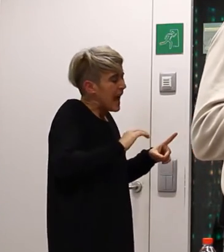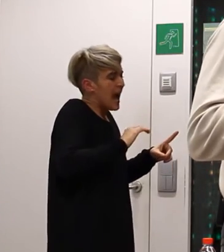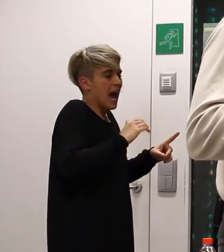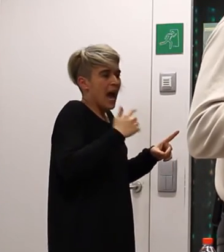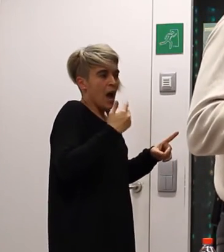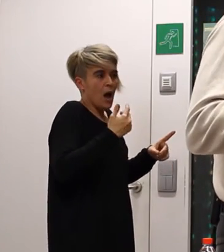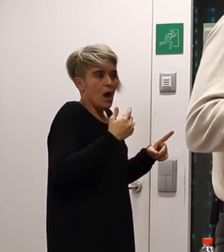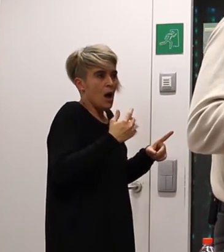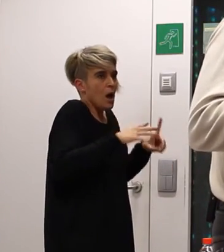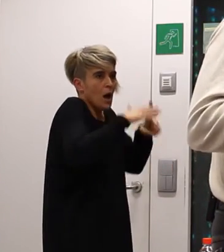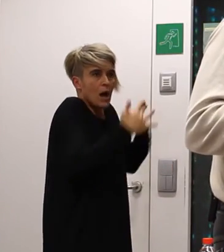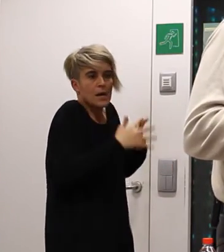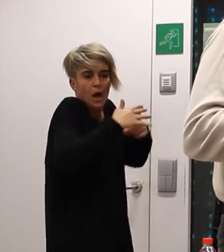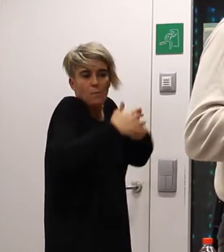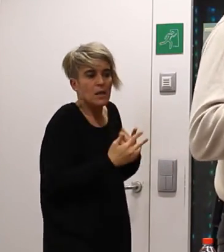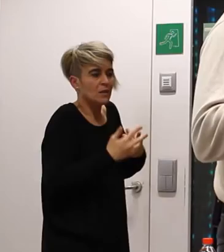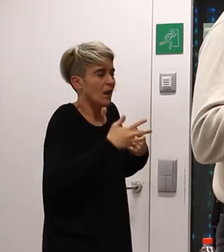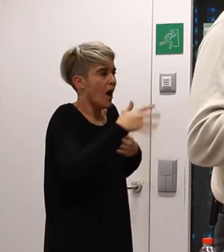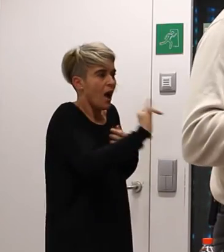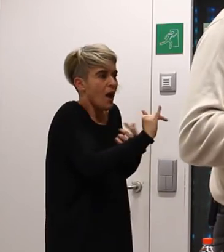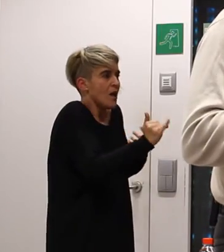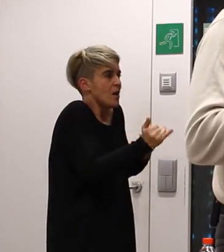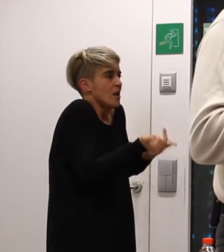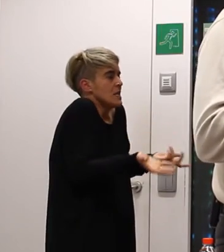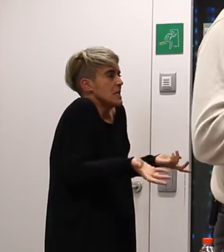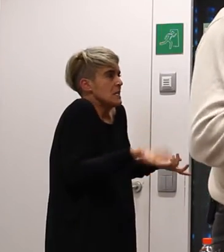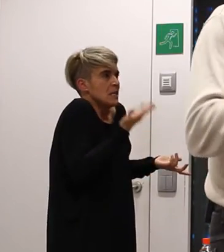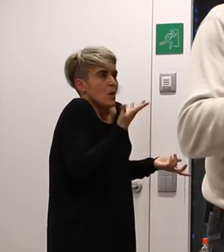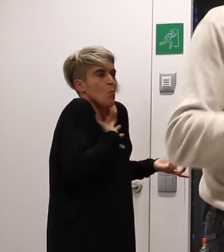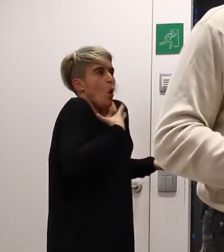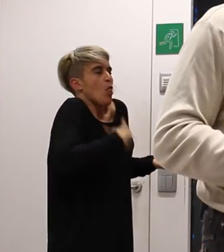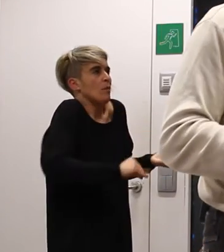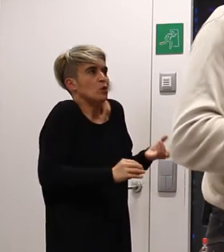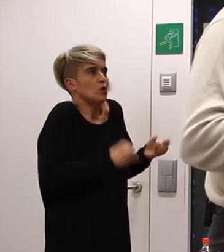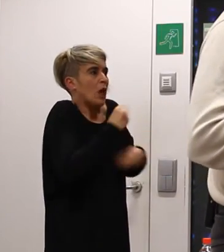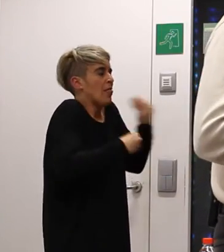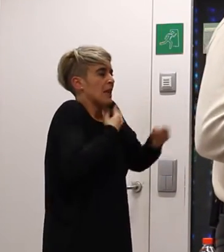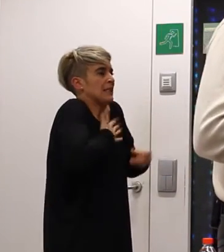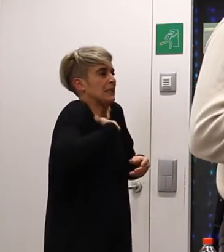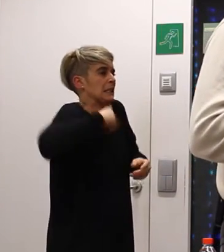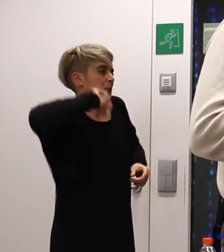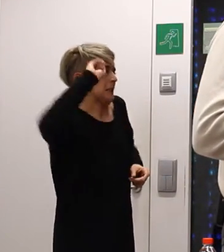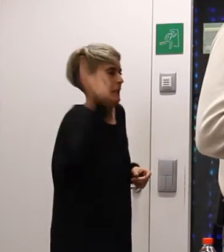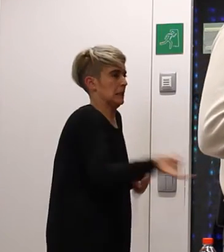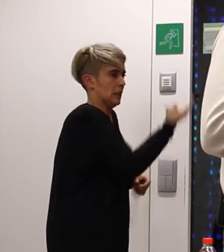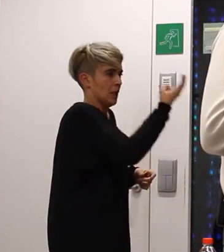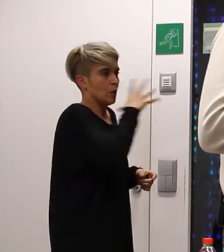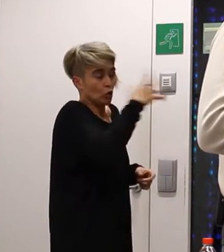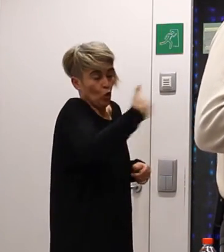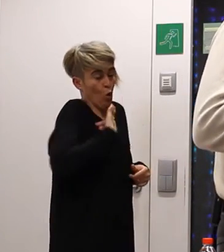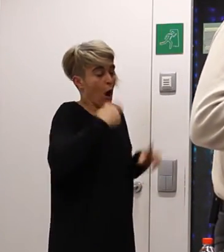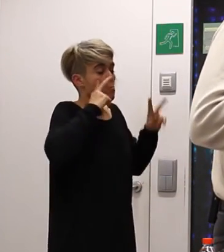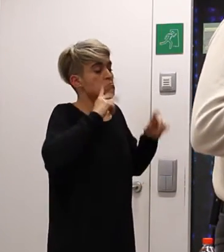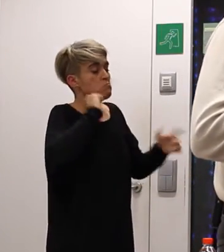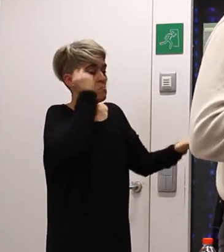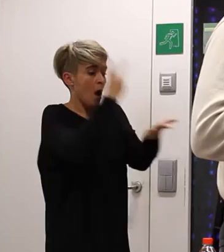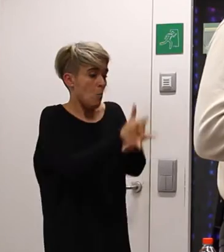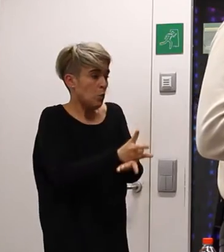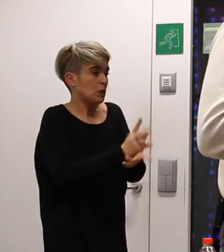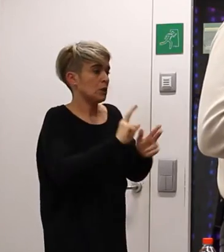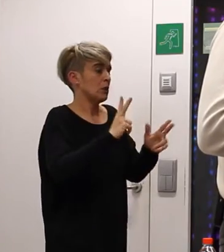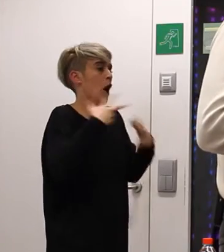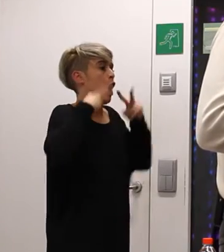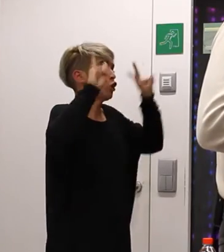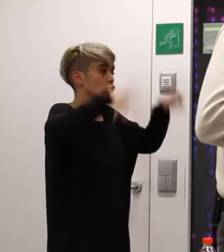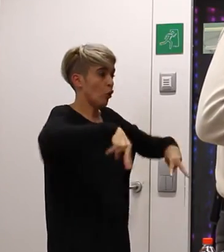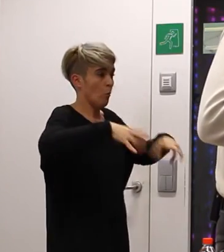en este caso mi herramienta favorita es Somenergía para cambiar concretamente el modelo energético en España, es mucho más fácil que lo